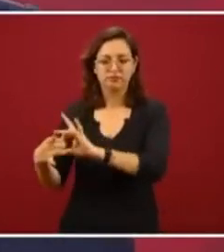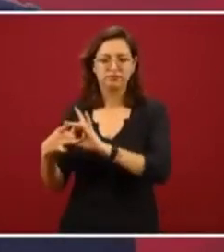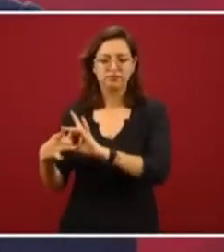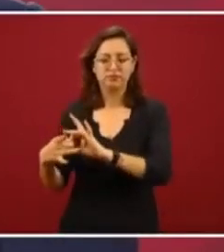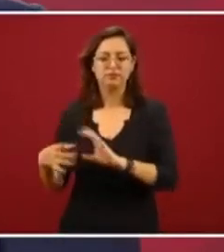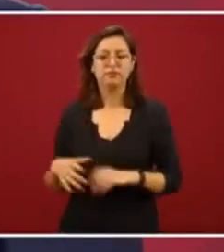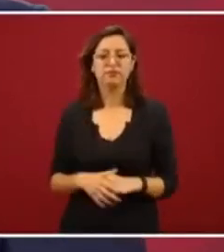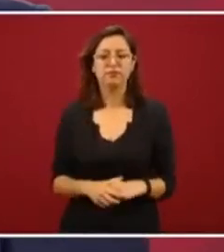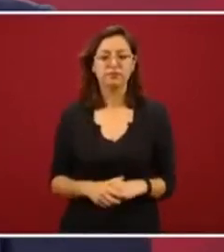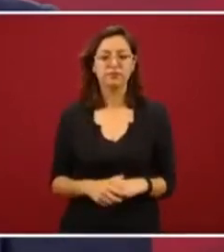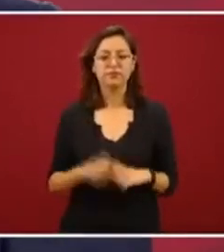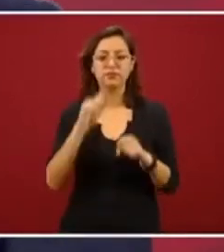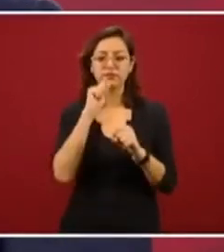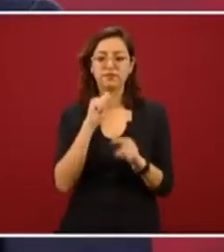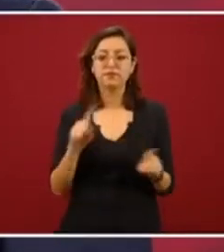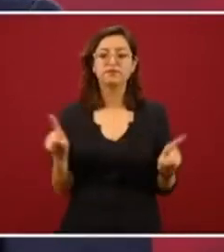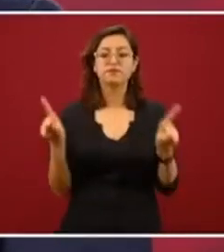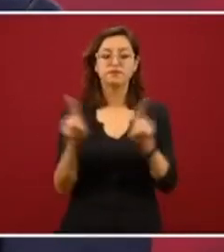También